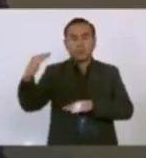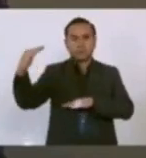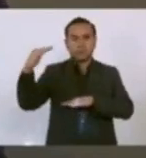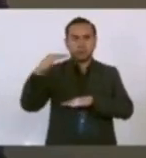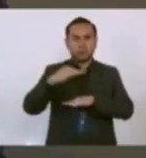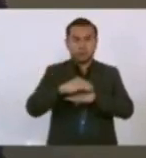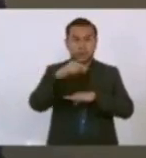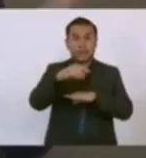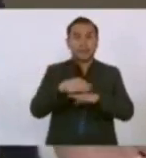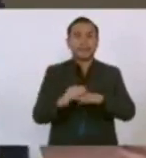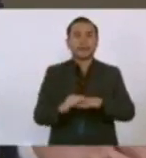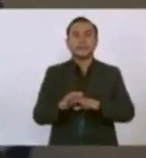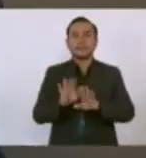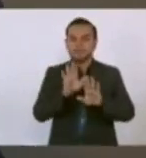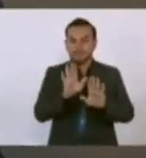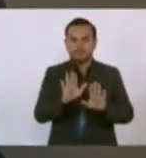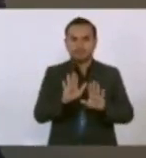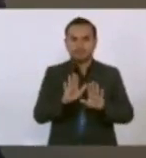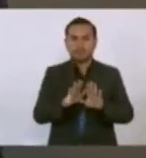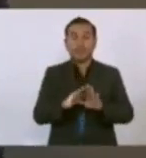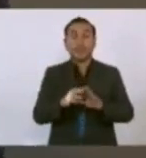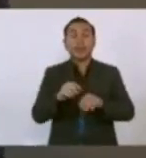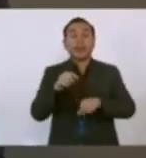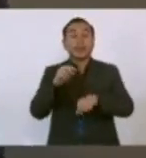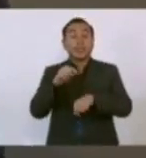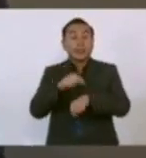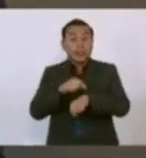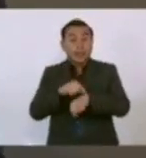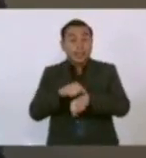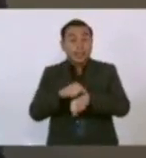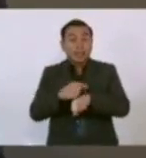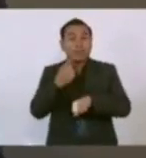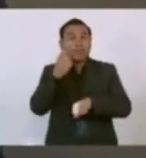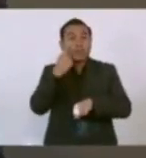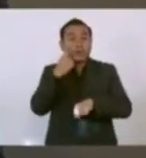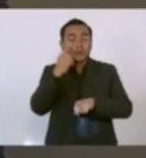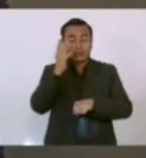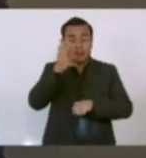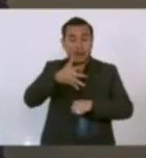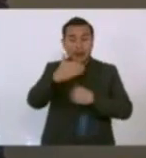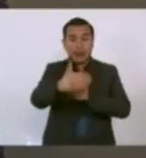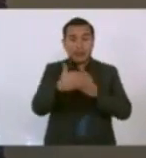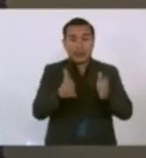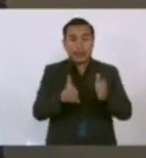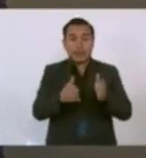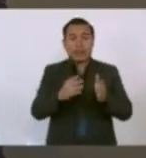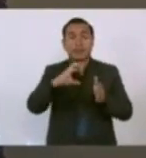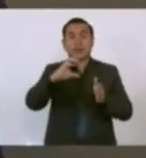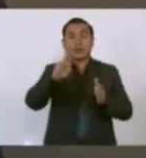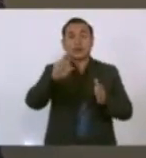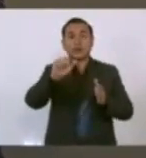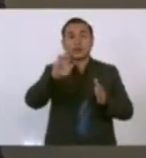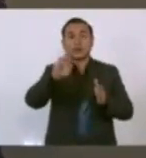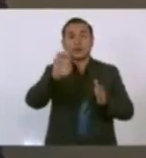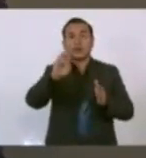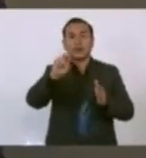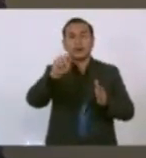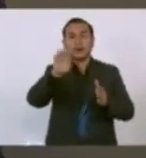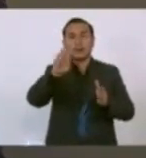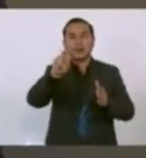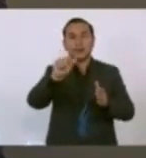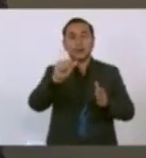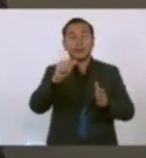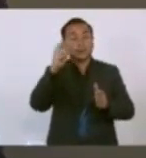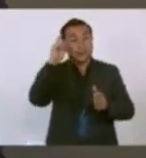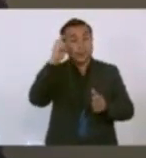etcétera. O están en cuarentena o se les ha hecho los exámenes pertinentes. Y hoy por hoy, al momento que les estoy hablando,